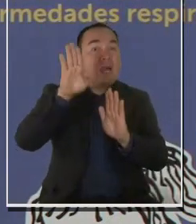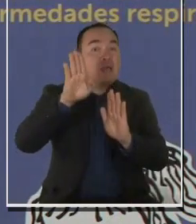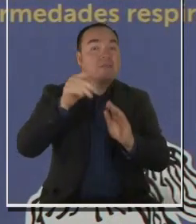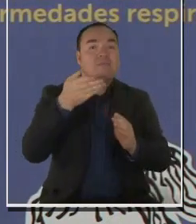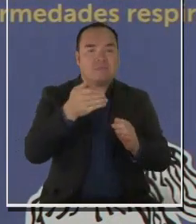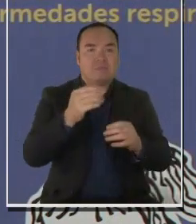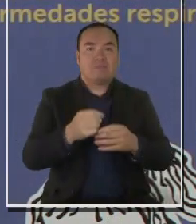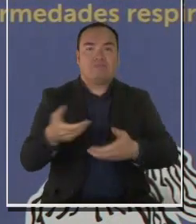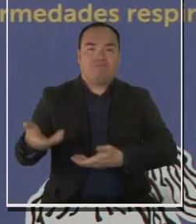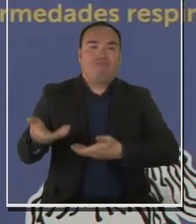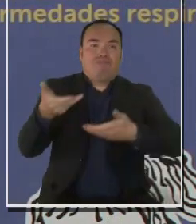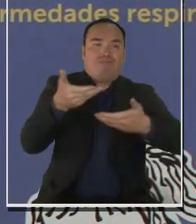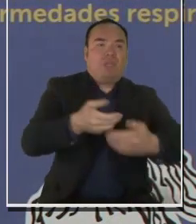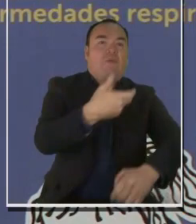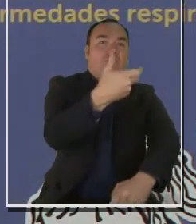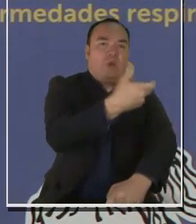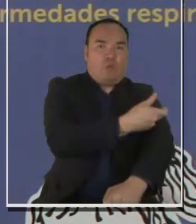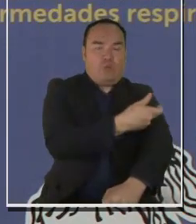acudan a vacunarse.